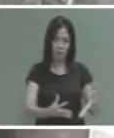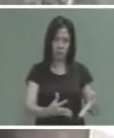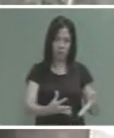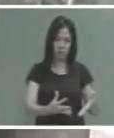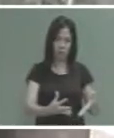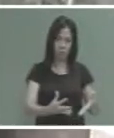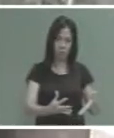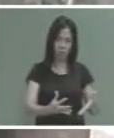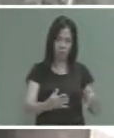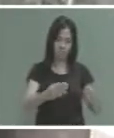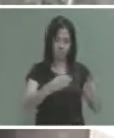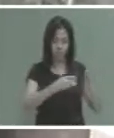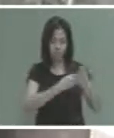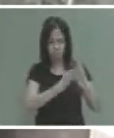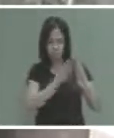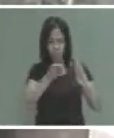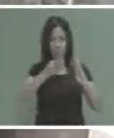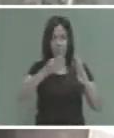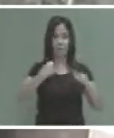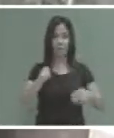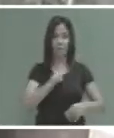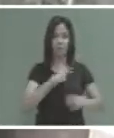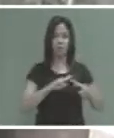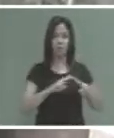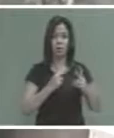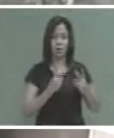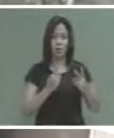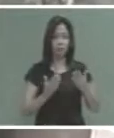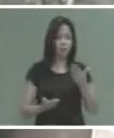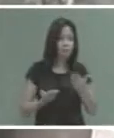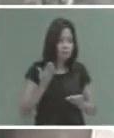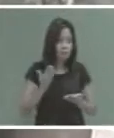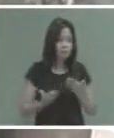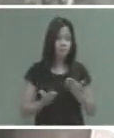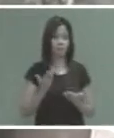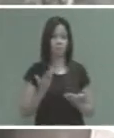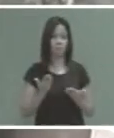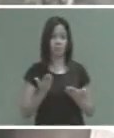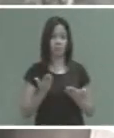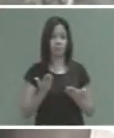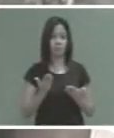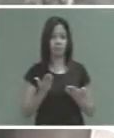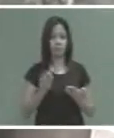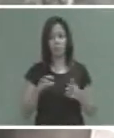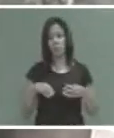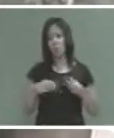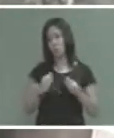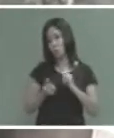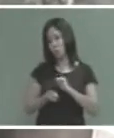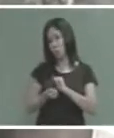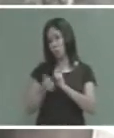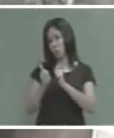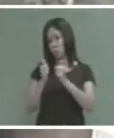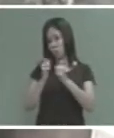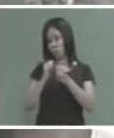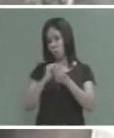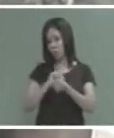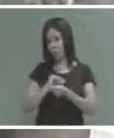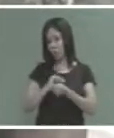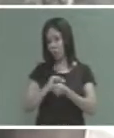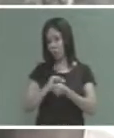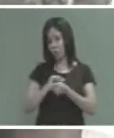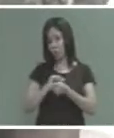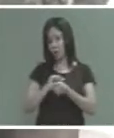de nuestros valores, y a lo mejor en ese momento que uno cambia y deja de enfocarse en los